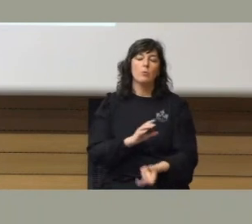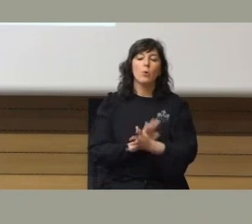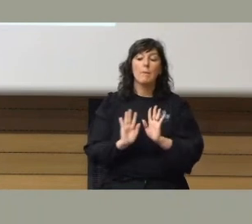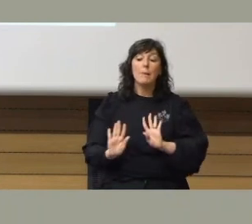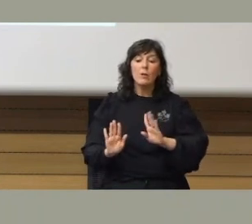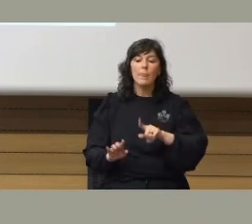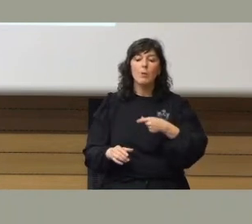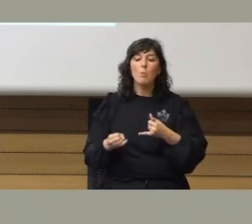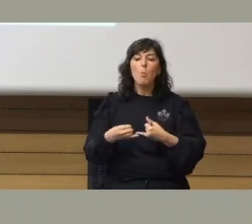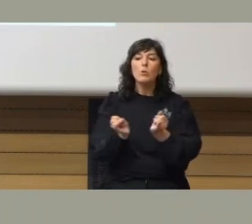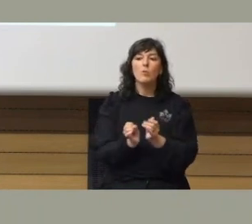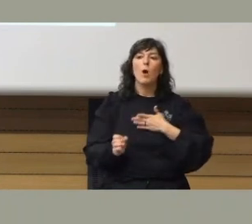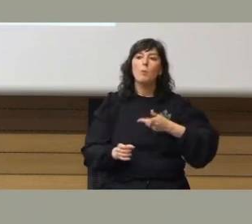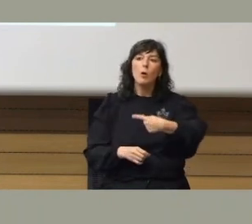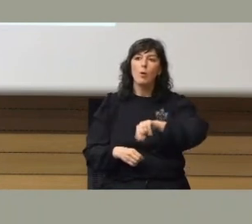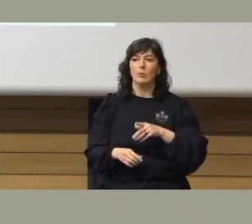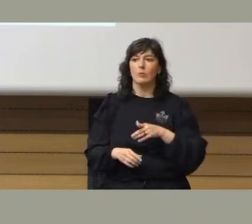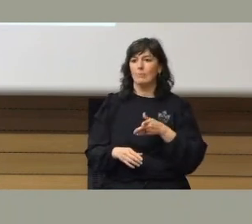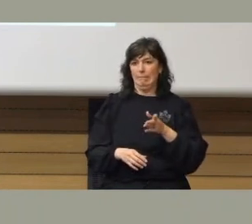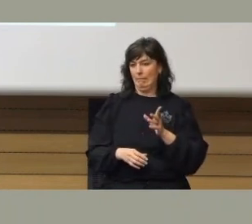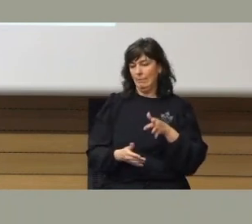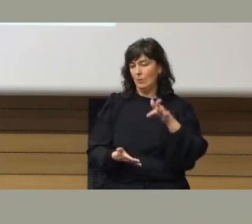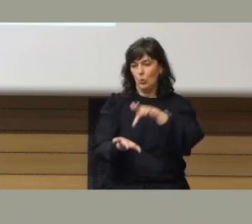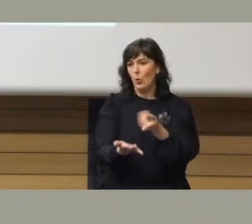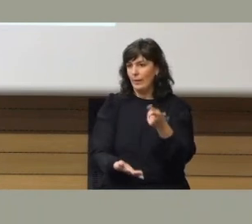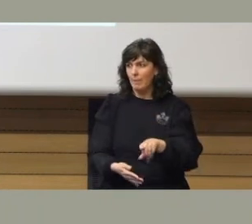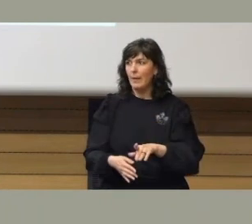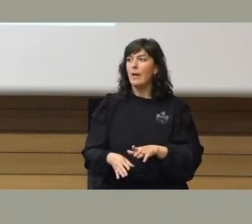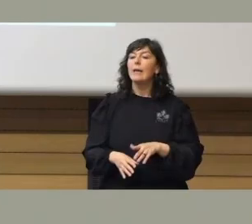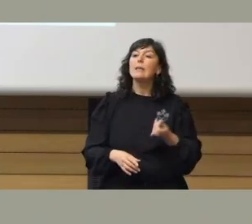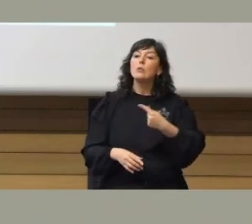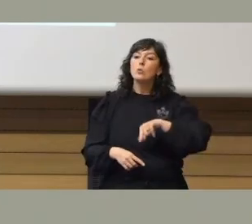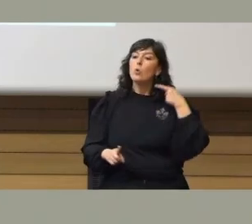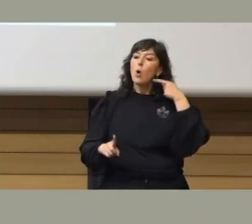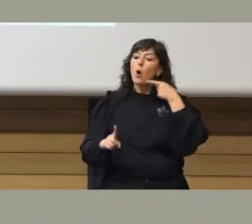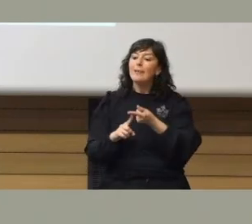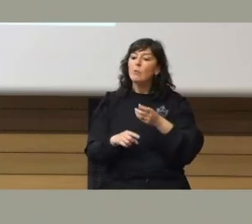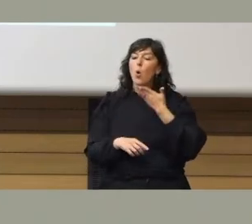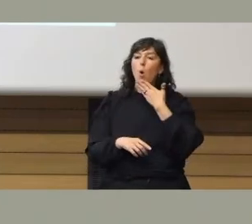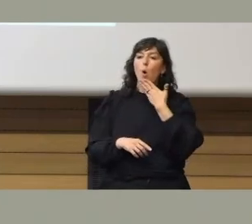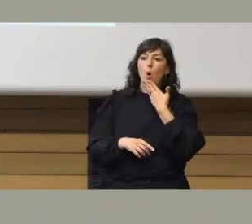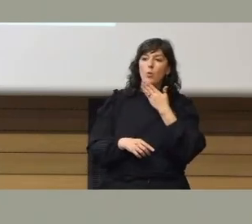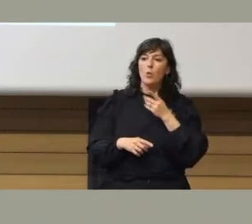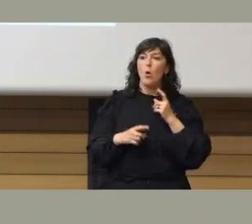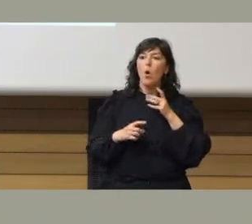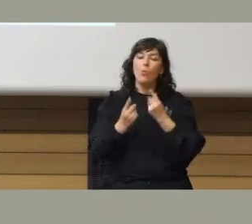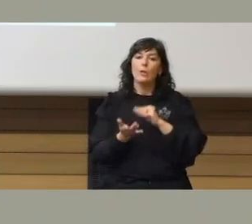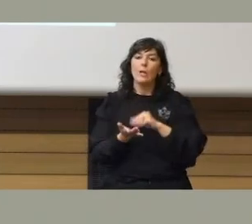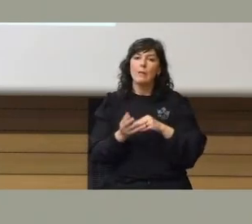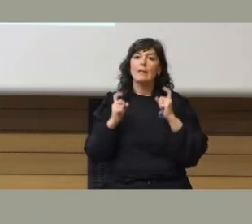¿vale? Y tenemos una visión del ocio que lo que a veces intentamos es trasladar. ¿Por qué hago esta pequeña